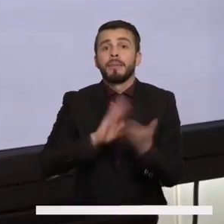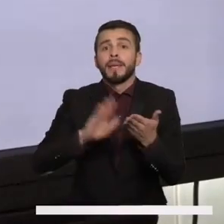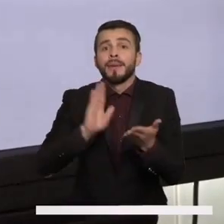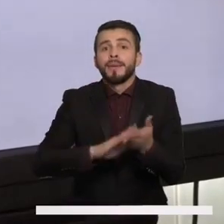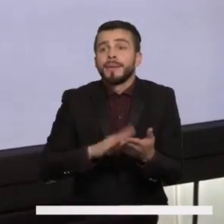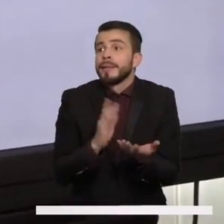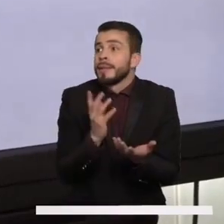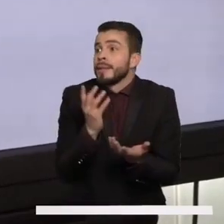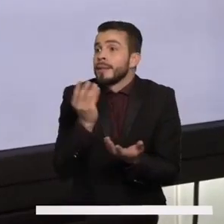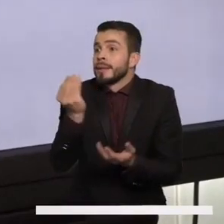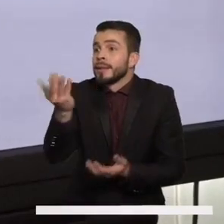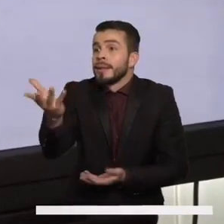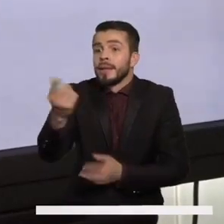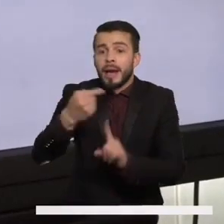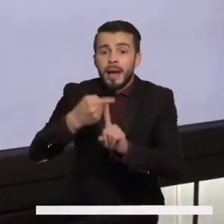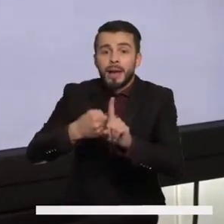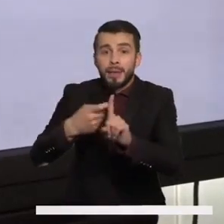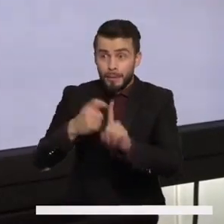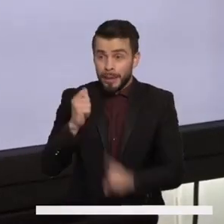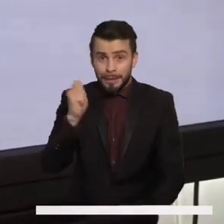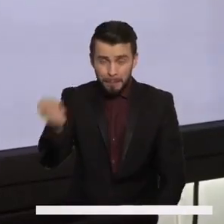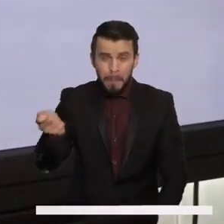es el arriendo